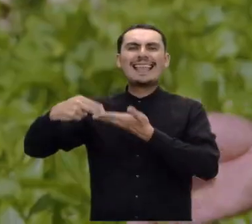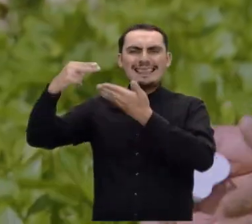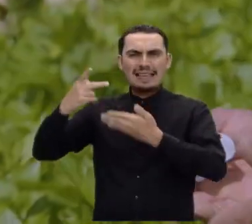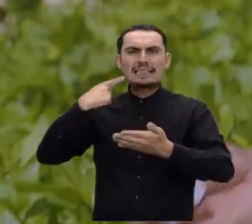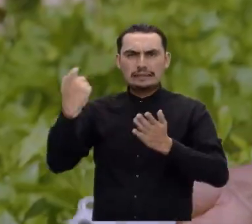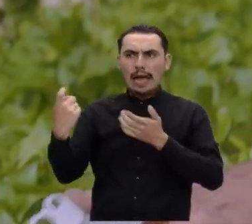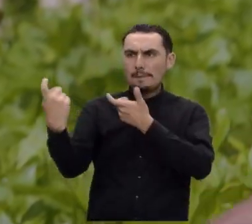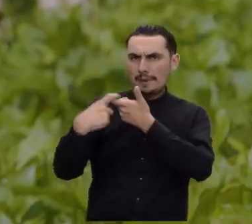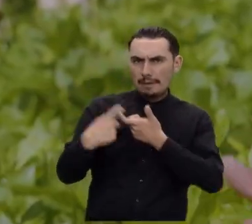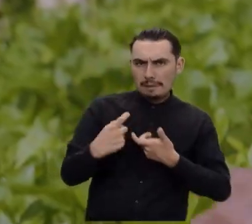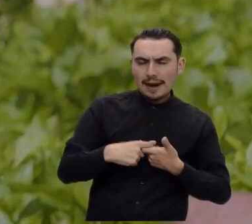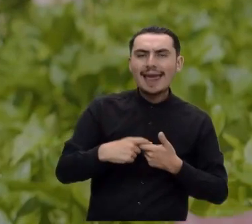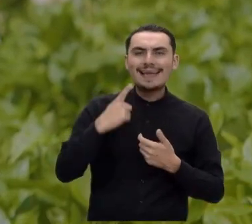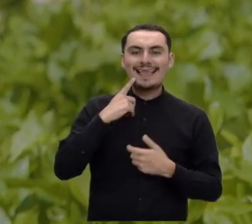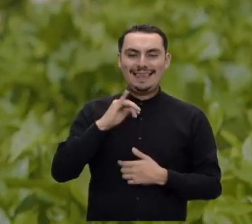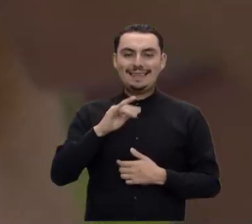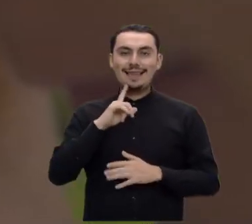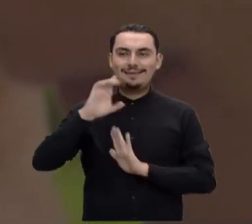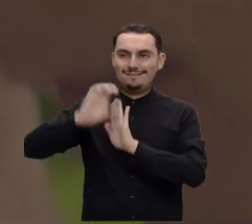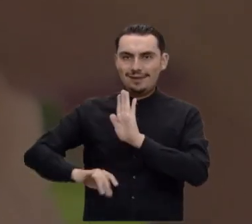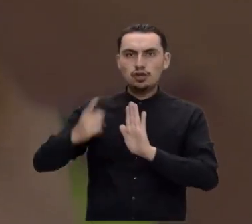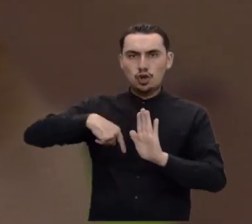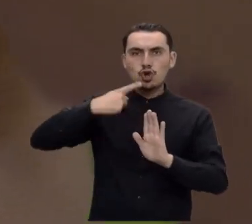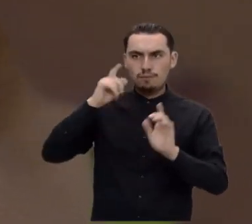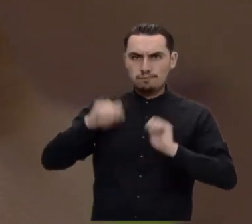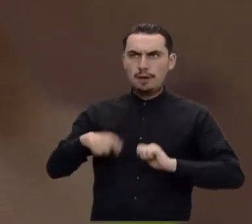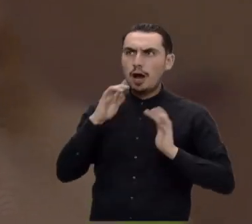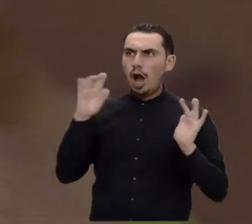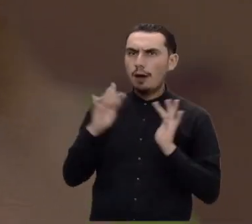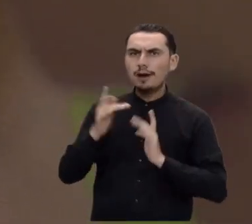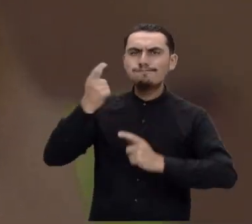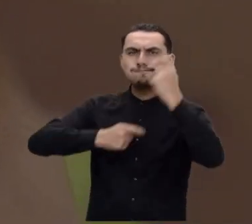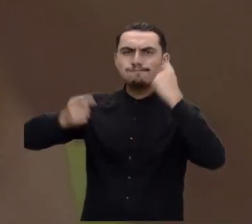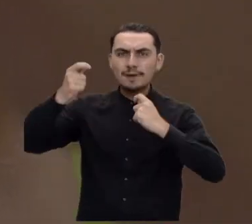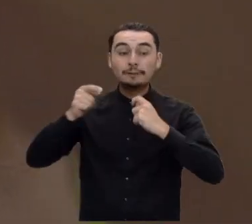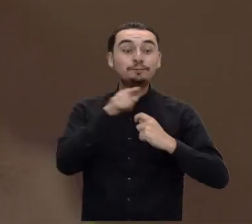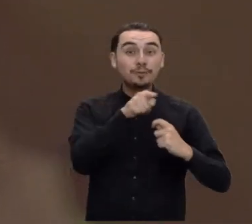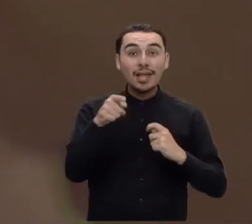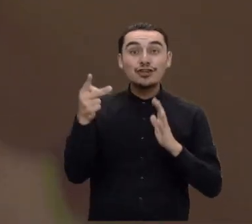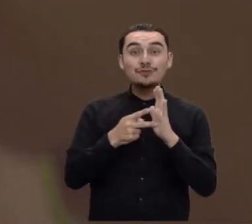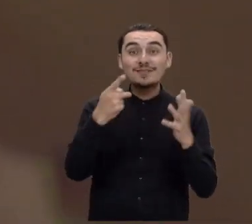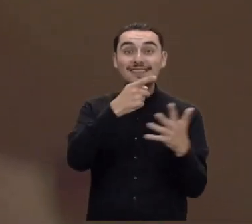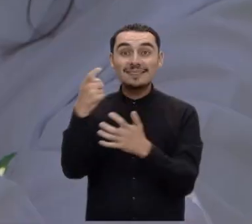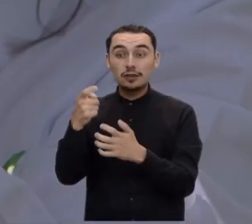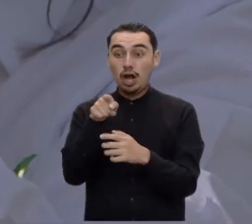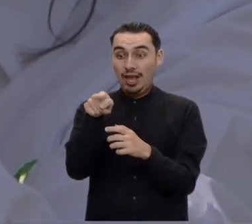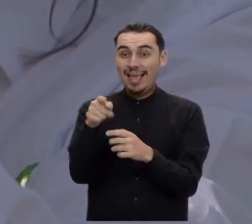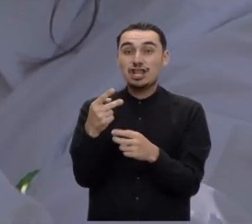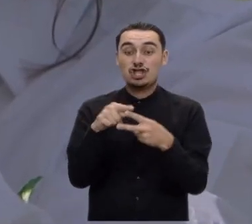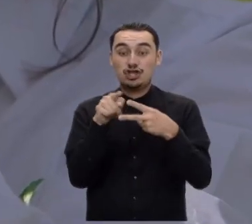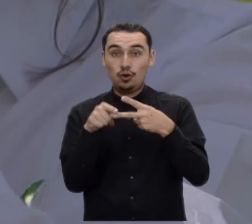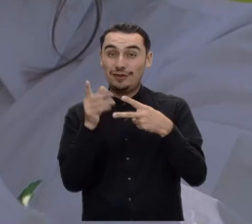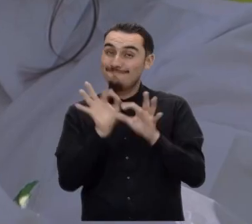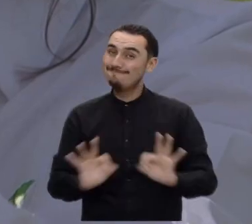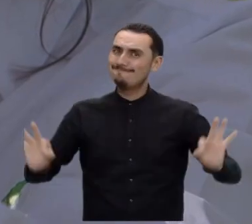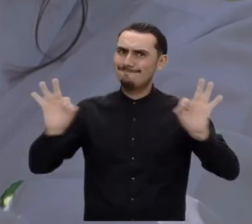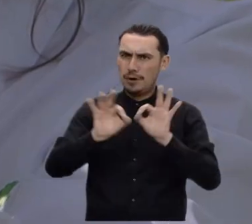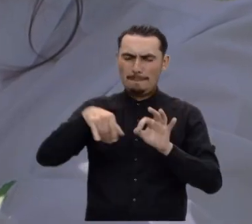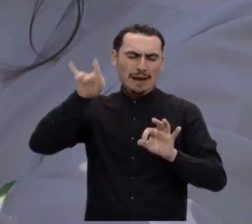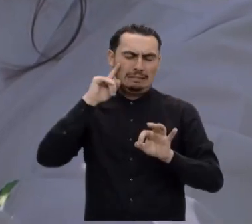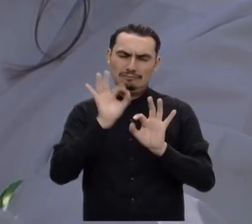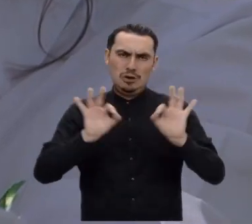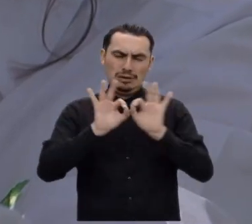hectáreas registradas con registro ICA para exportación. En esas 2.600 hectáreas tenemos dos cultivos que son importantes,